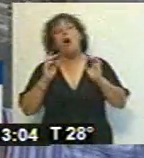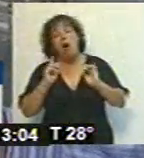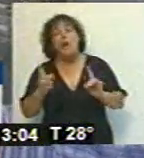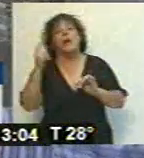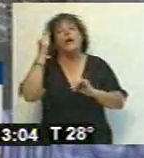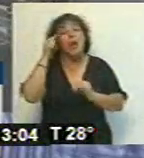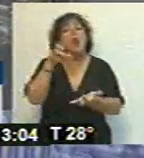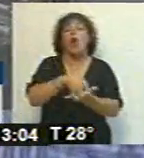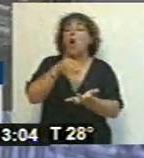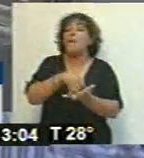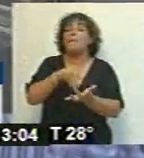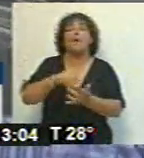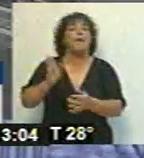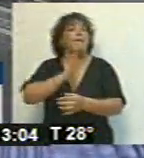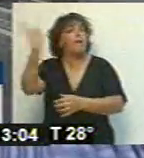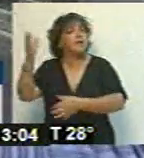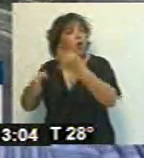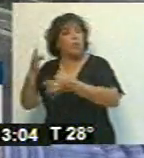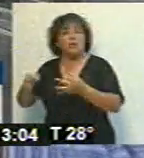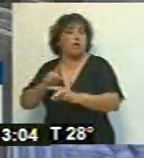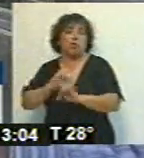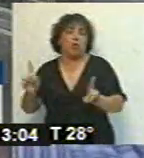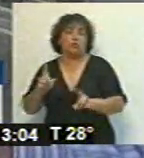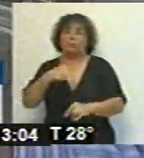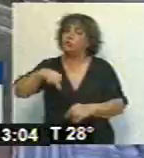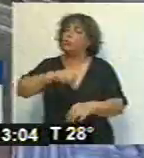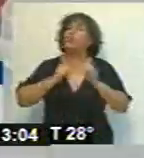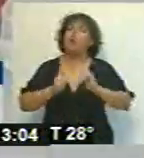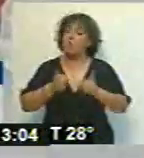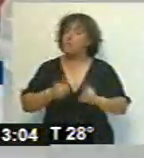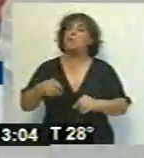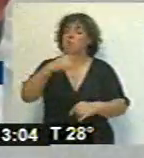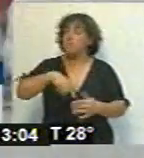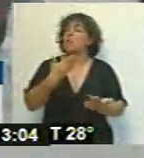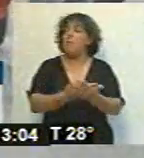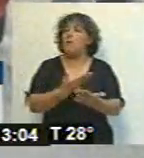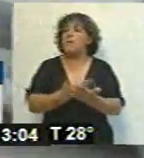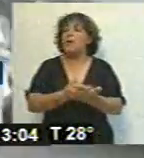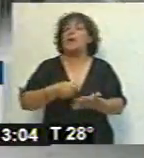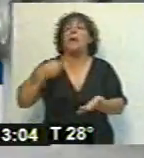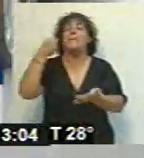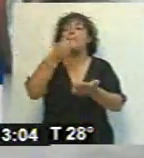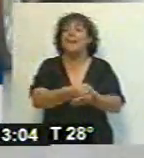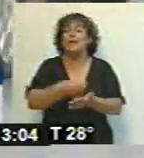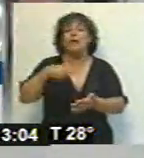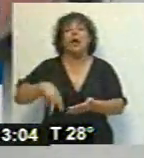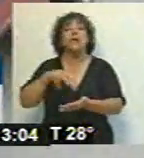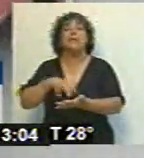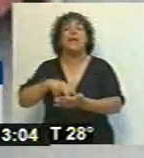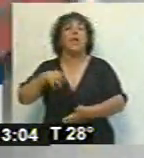estos empresarios y no recurran a la justicia, porque de todas formas nosotros íbamos a pedir que el precio de plaza en Salta sea